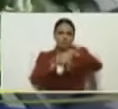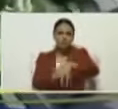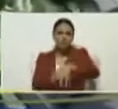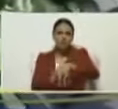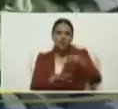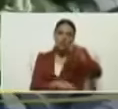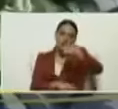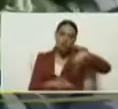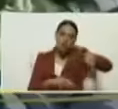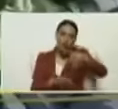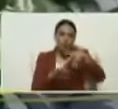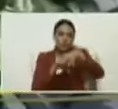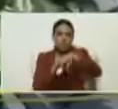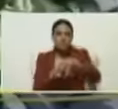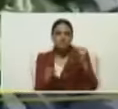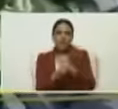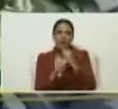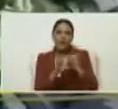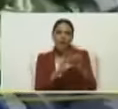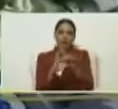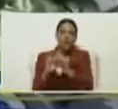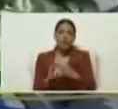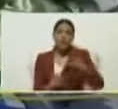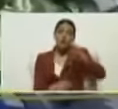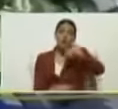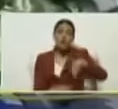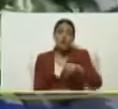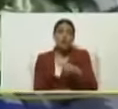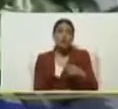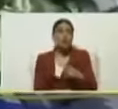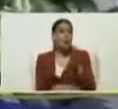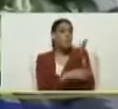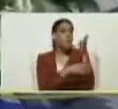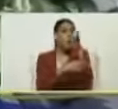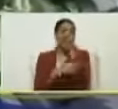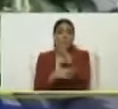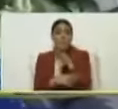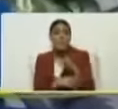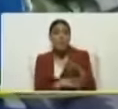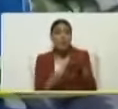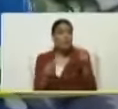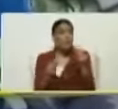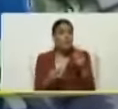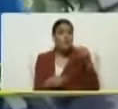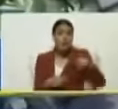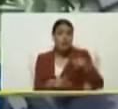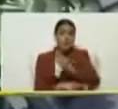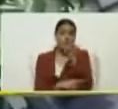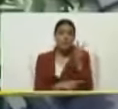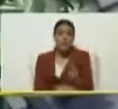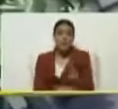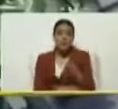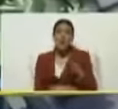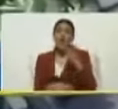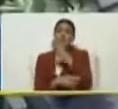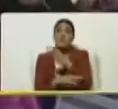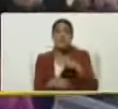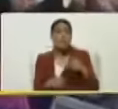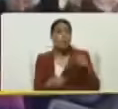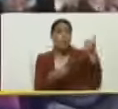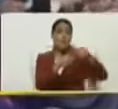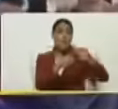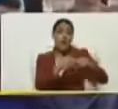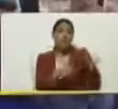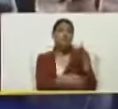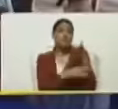dos estados. Nos hemos ido estos días a muchos territorios del país. Estuvimos en el sur del lago de